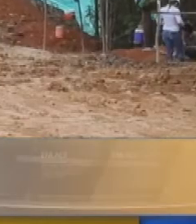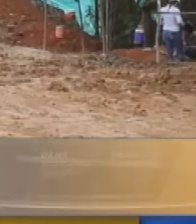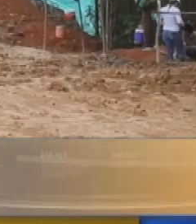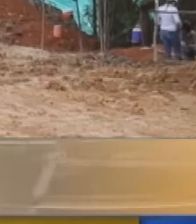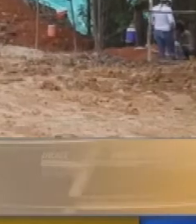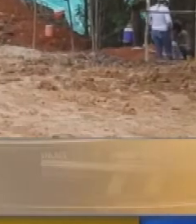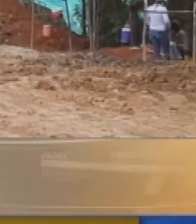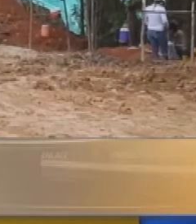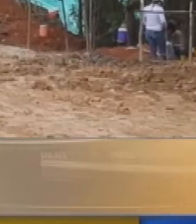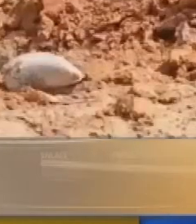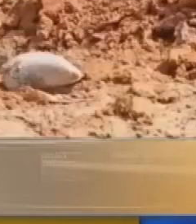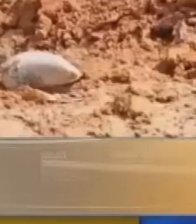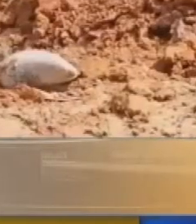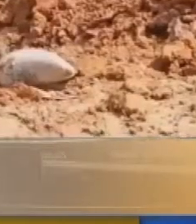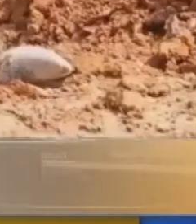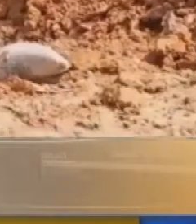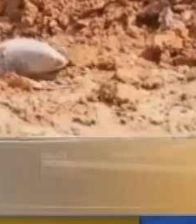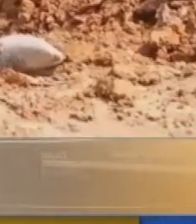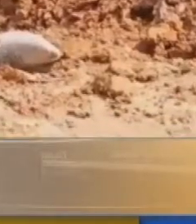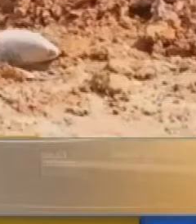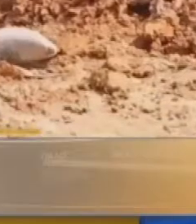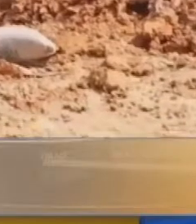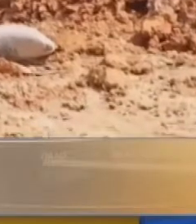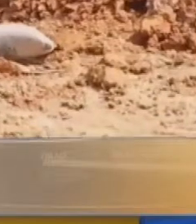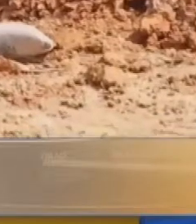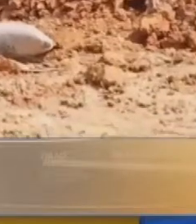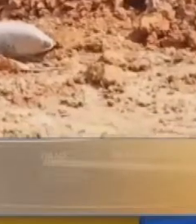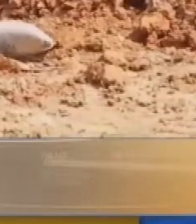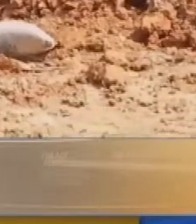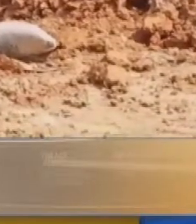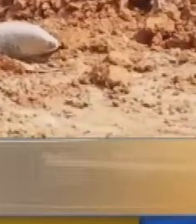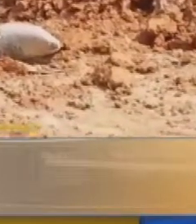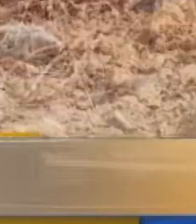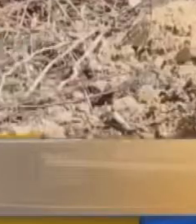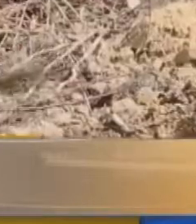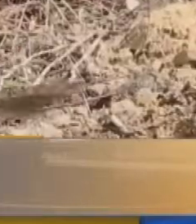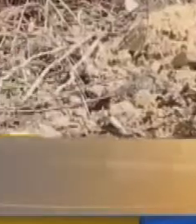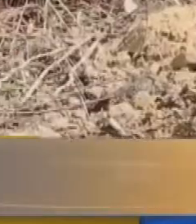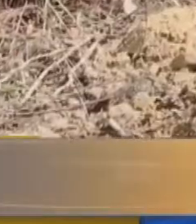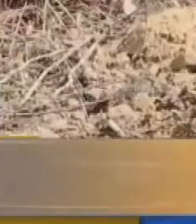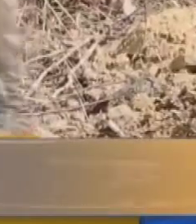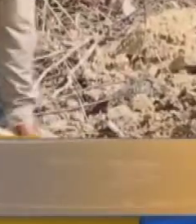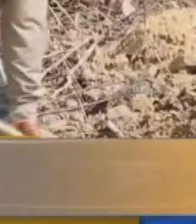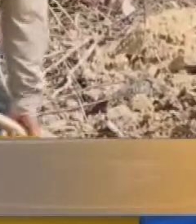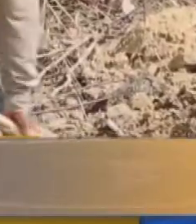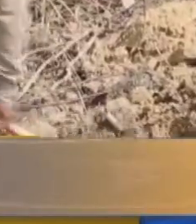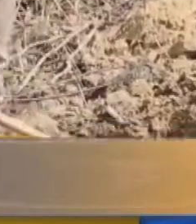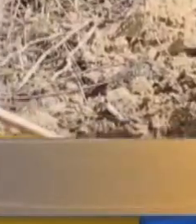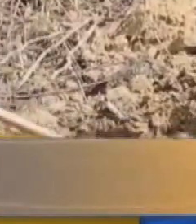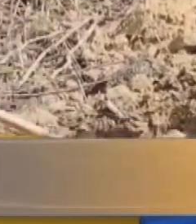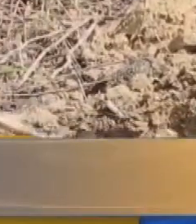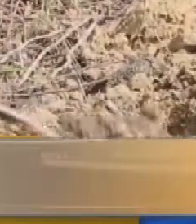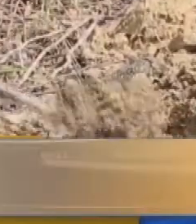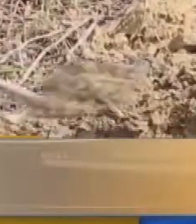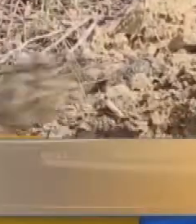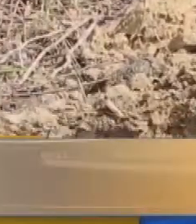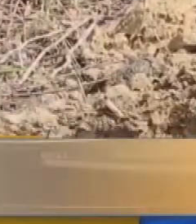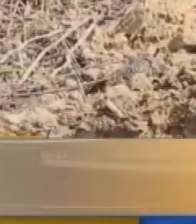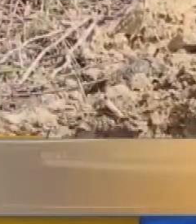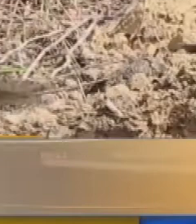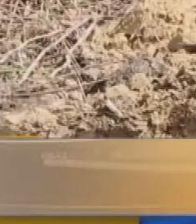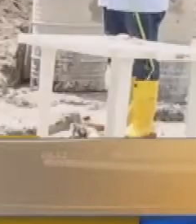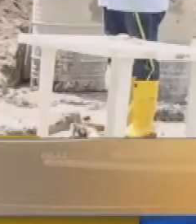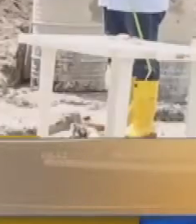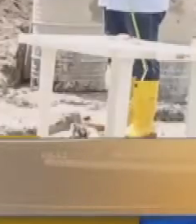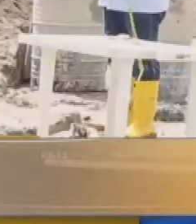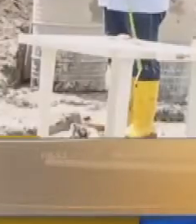de construcción del nuevo Colegio Agropecuario La Fortuna. Las labores, en las que se invierten 7.258 millones